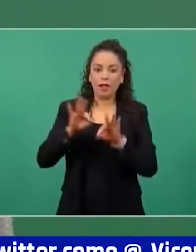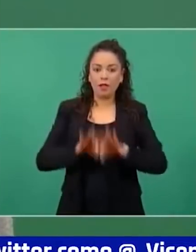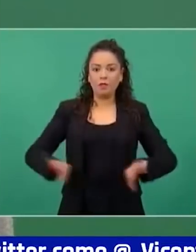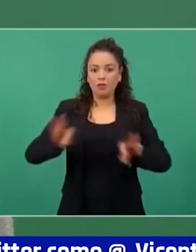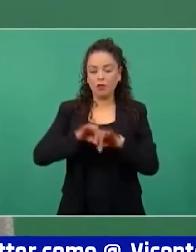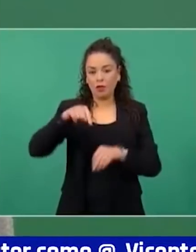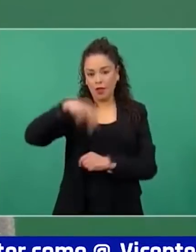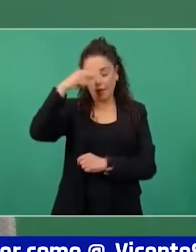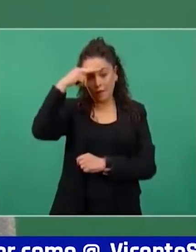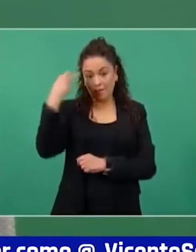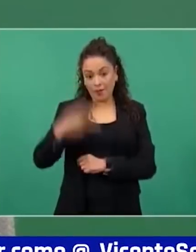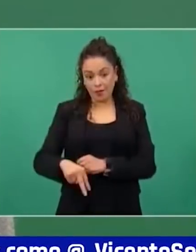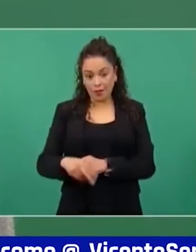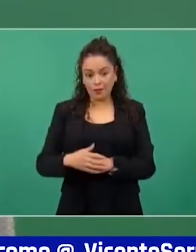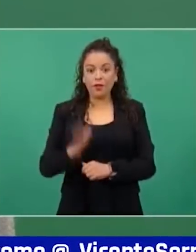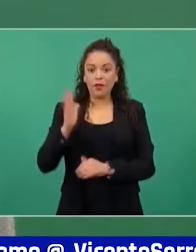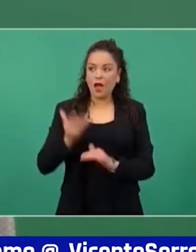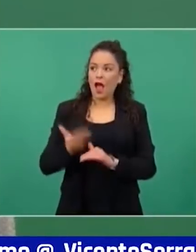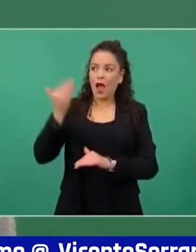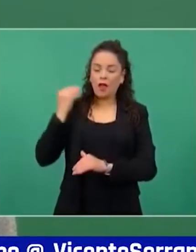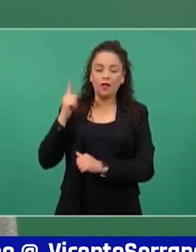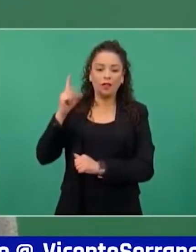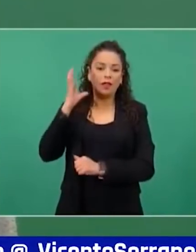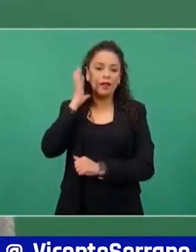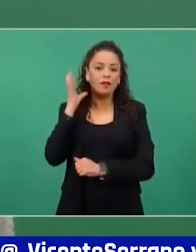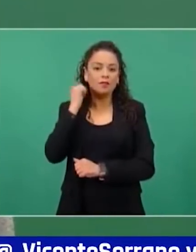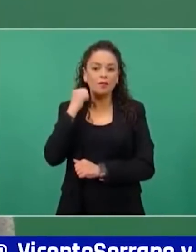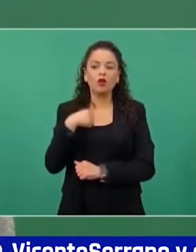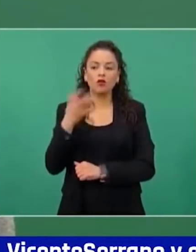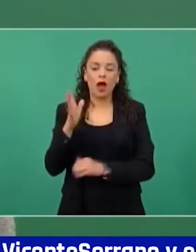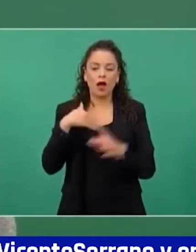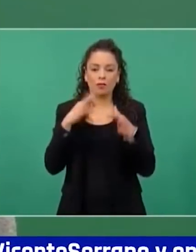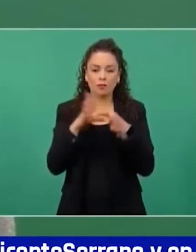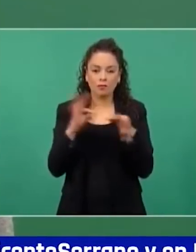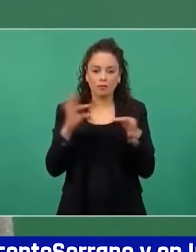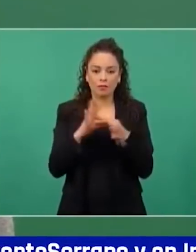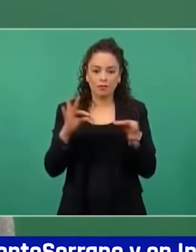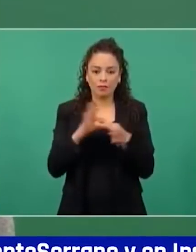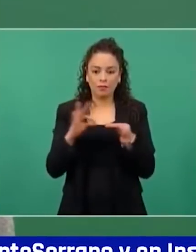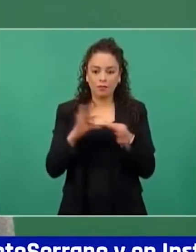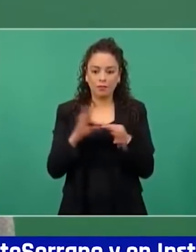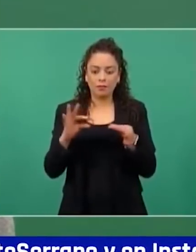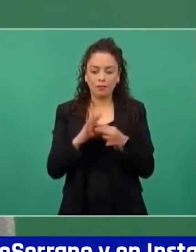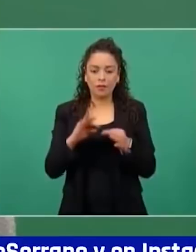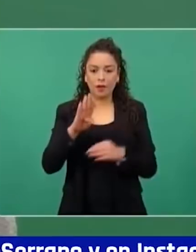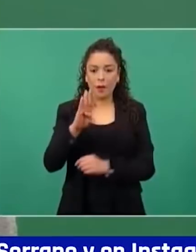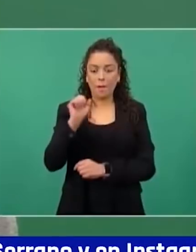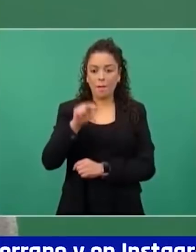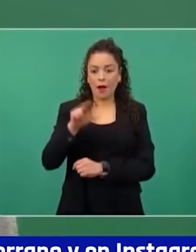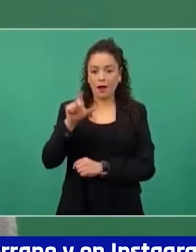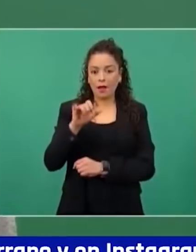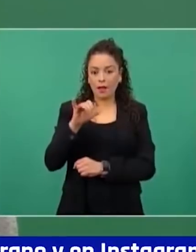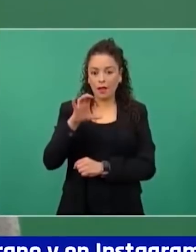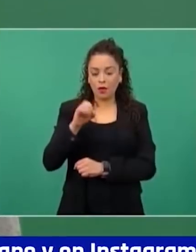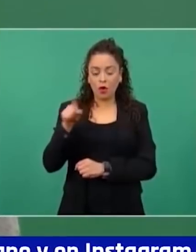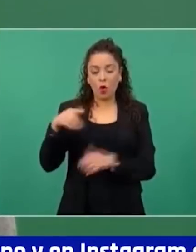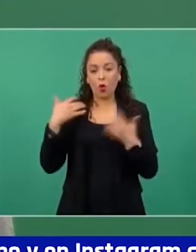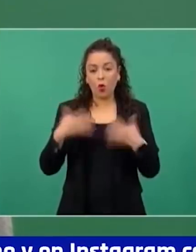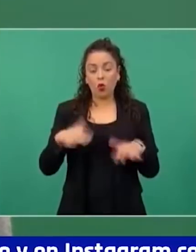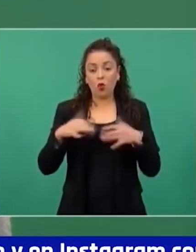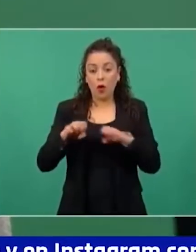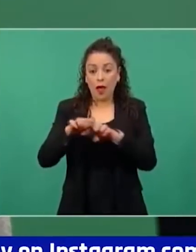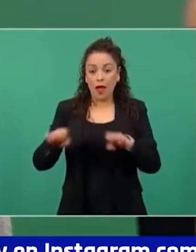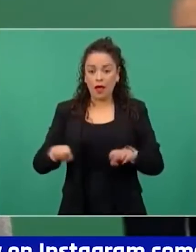tuviéramos mayorías de oposición, porque entonces no existiría la transformación. De ahí recae la importancia en las mayorías. Y una gran